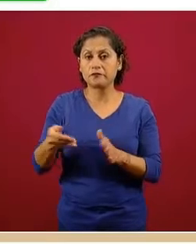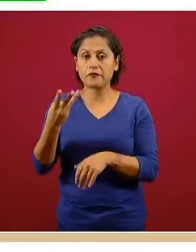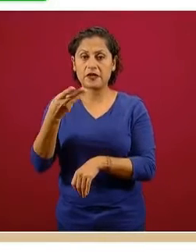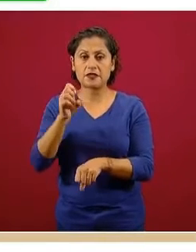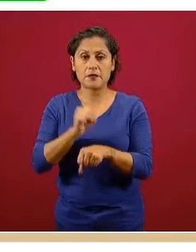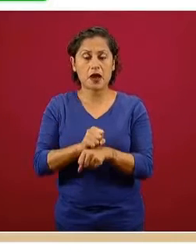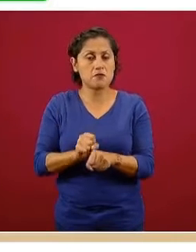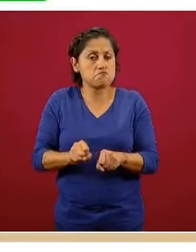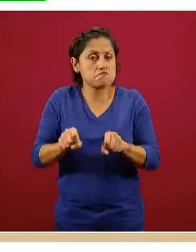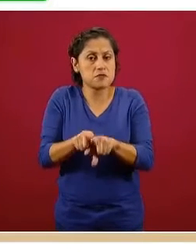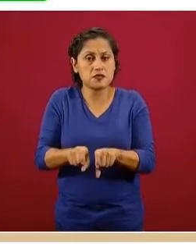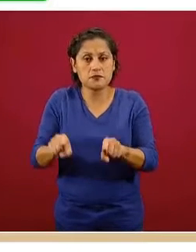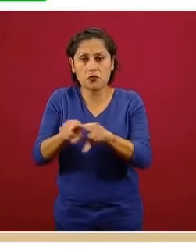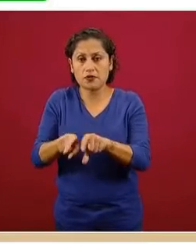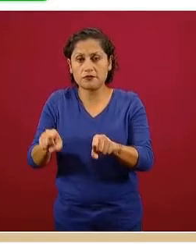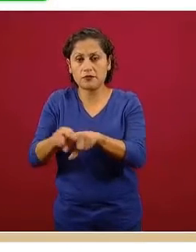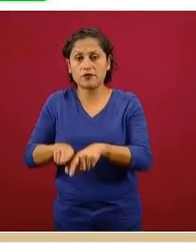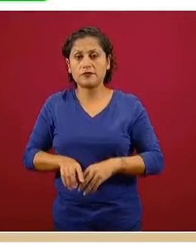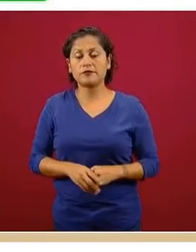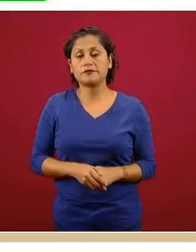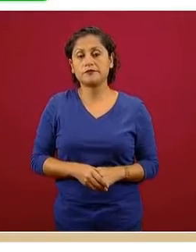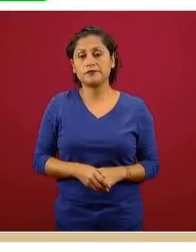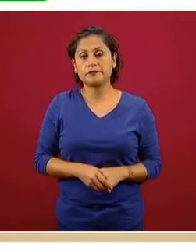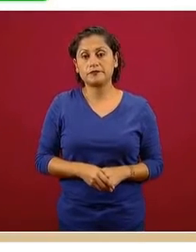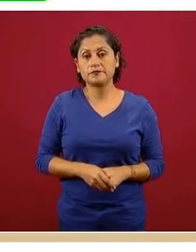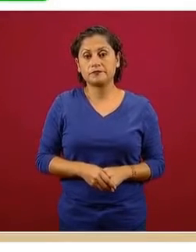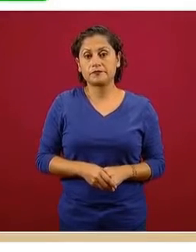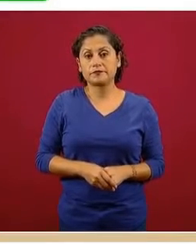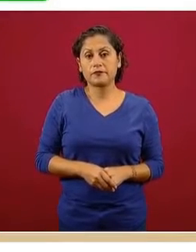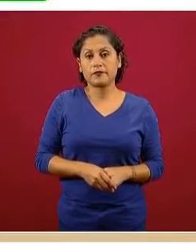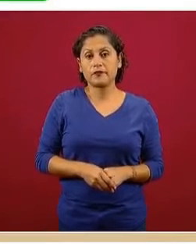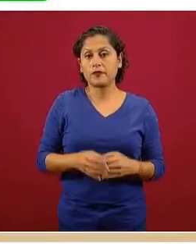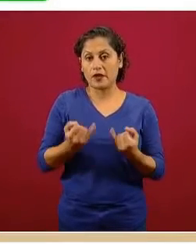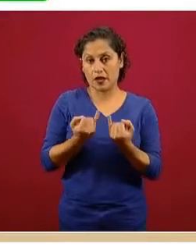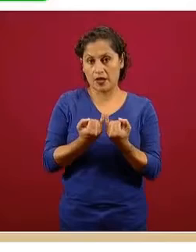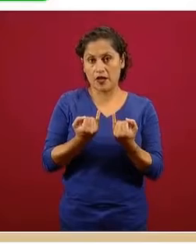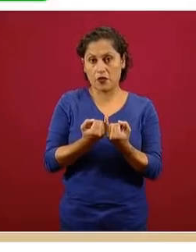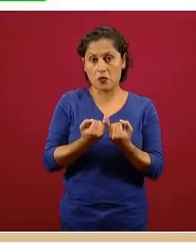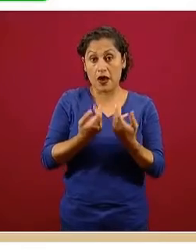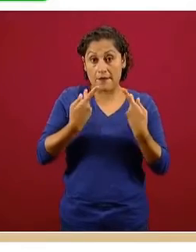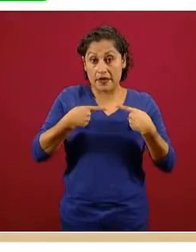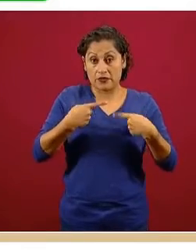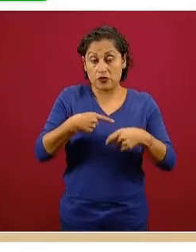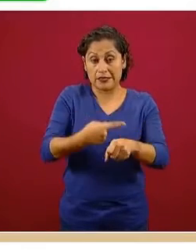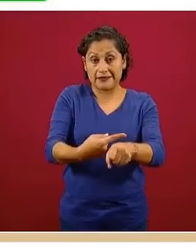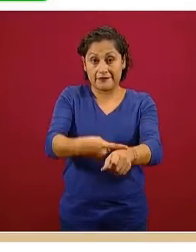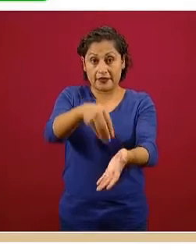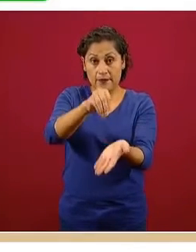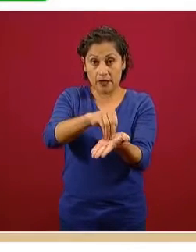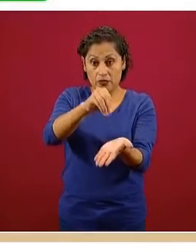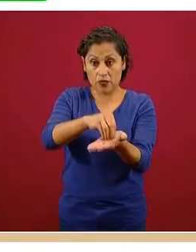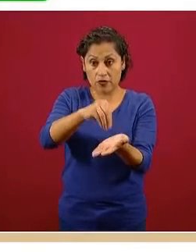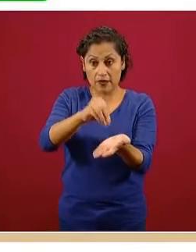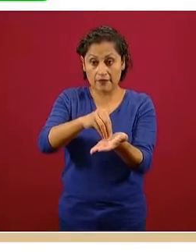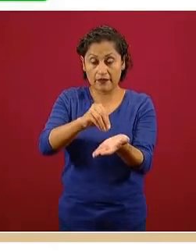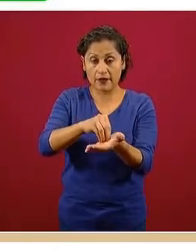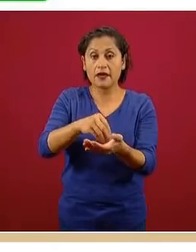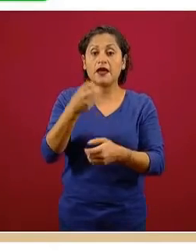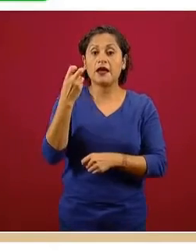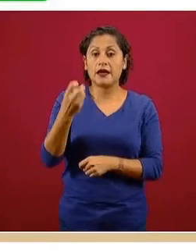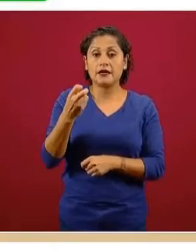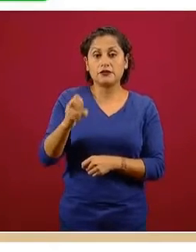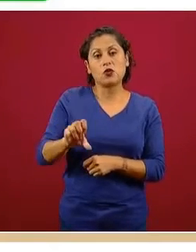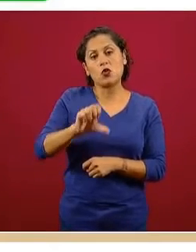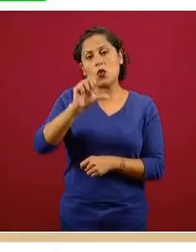semanas. Igualmente el porcentaje de casos que están activos, esto es lo activo de la epidemia, todo lo demás